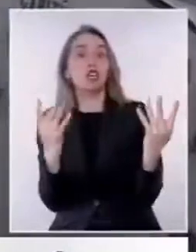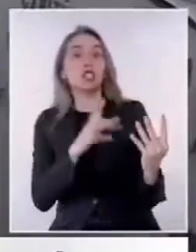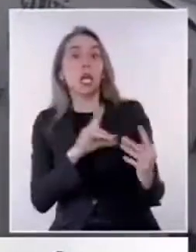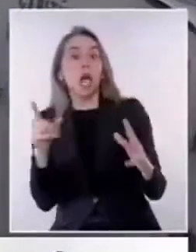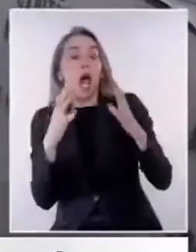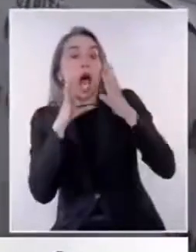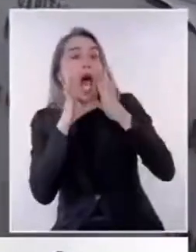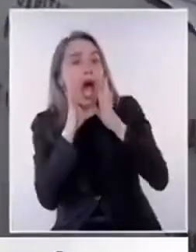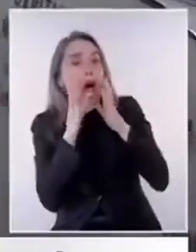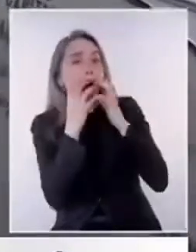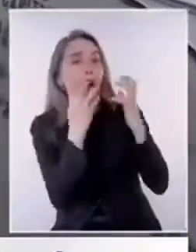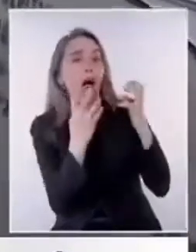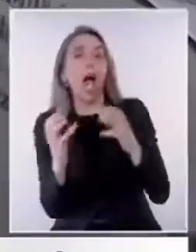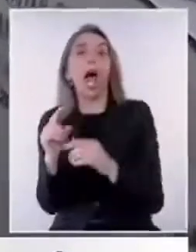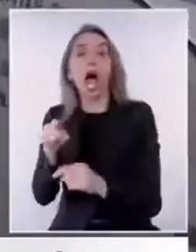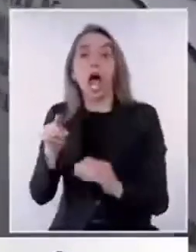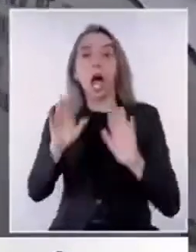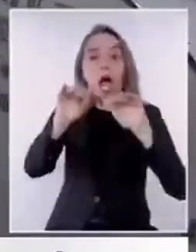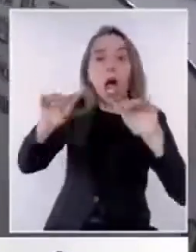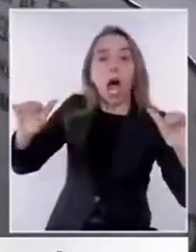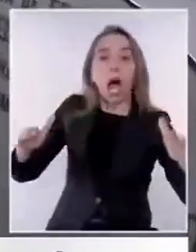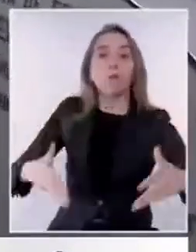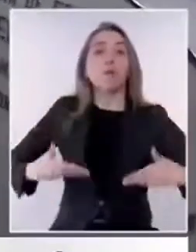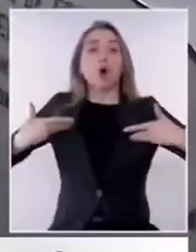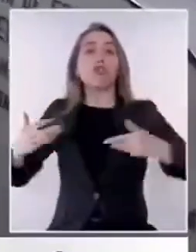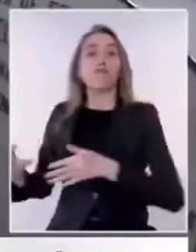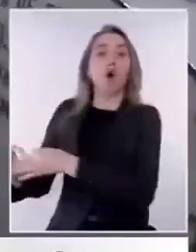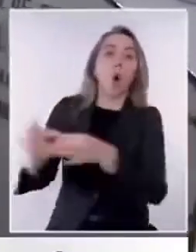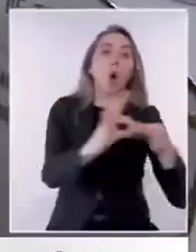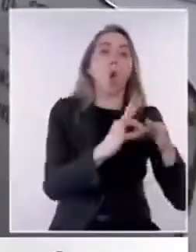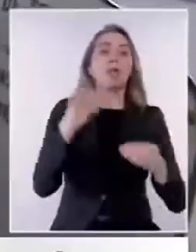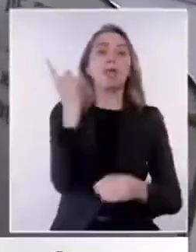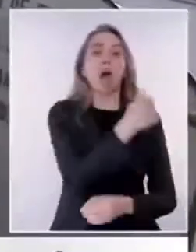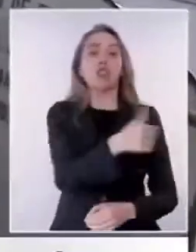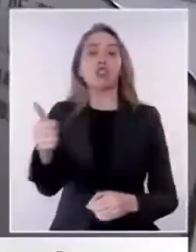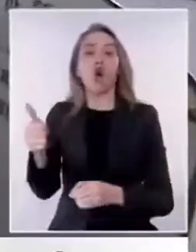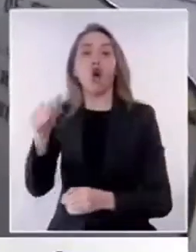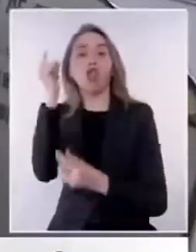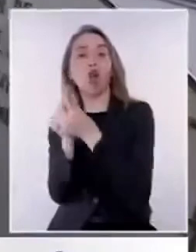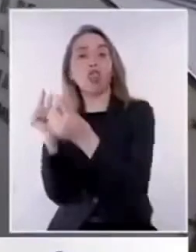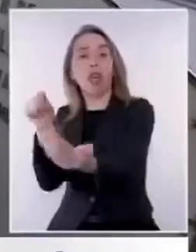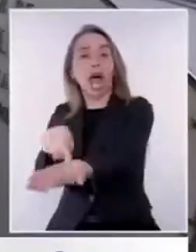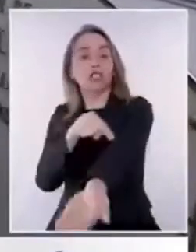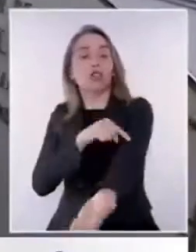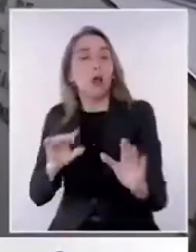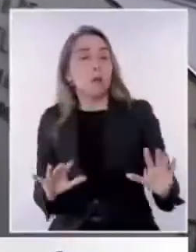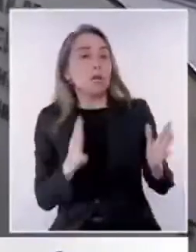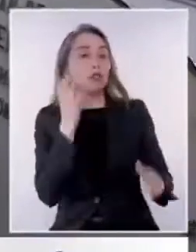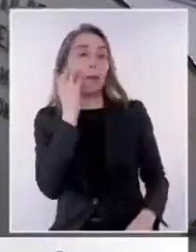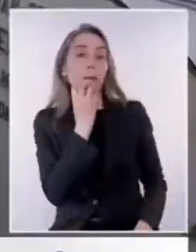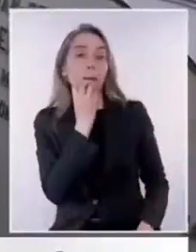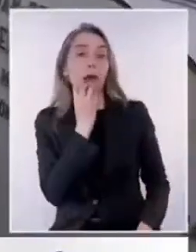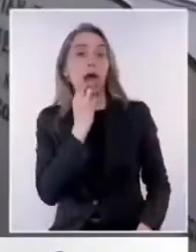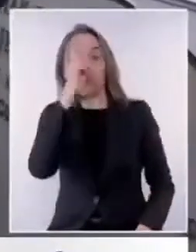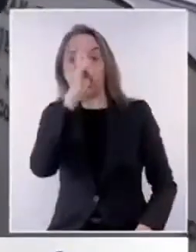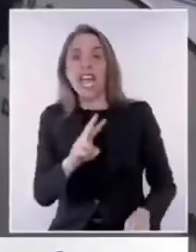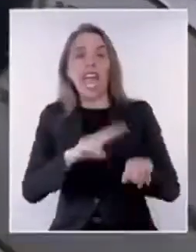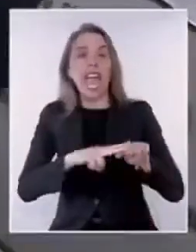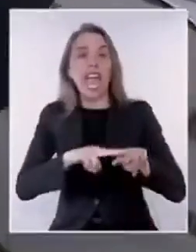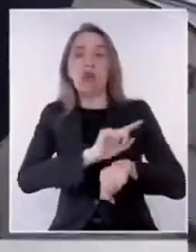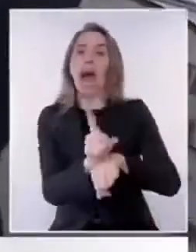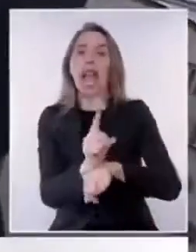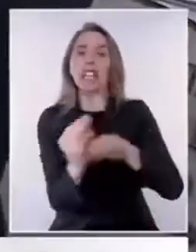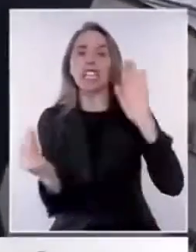vitrio, a propósito de lo que usted decía, de la unidad nacional. En ese momento, a mí es una cuestión que me sorprende mucho, porque Arturo Prat fue ungido como héroe